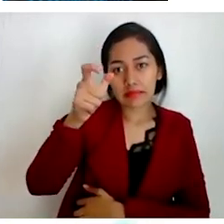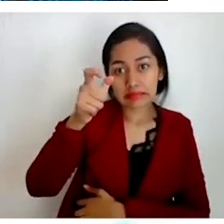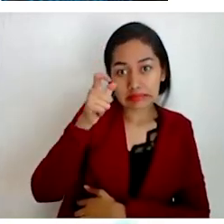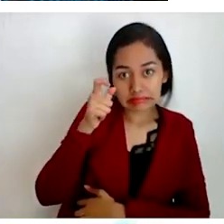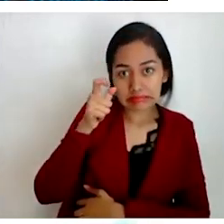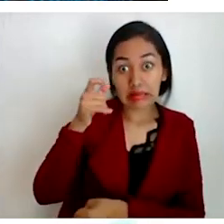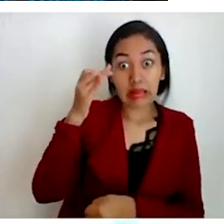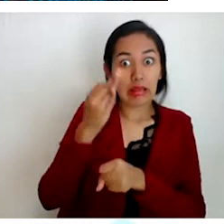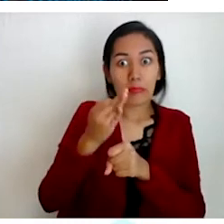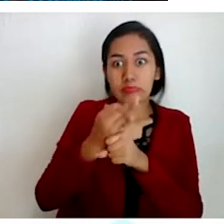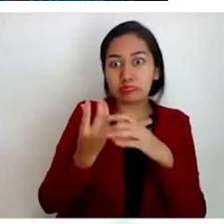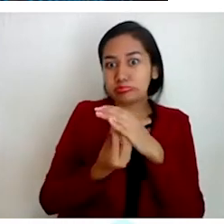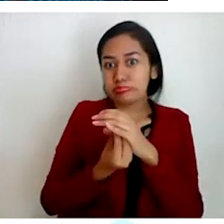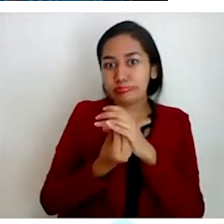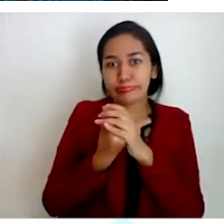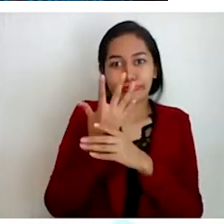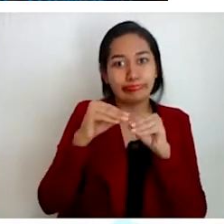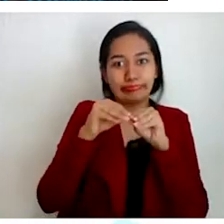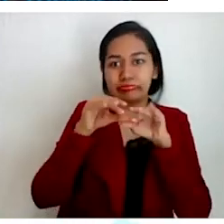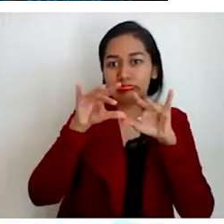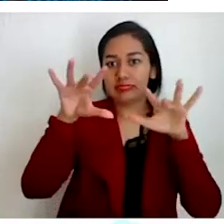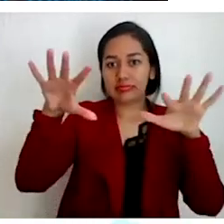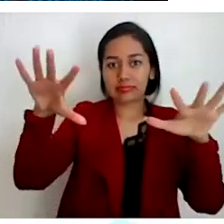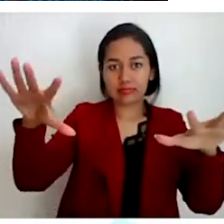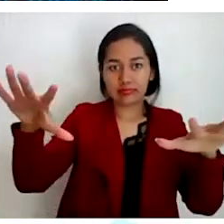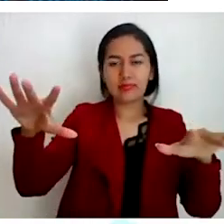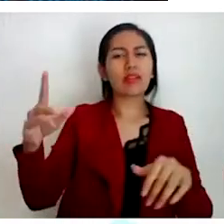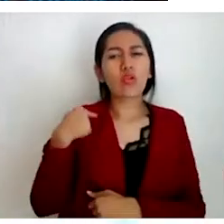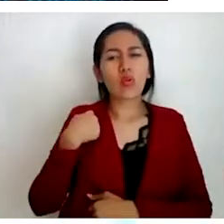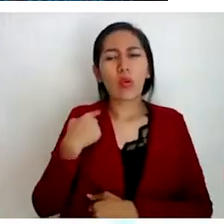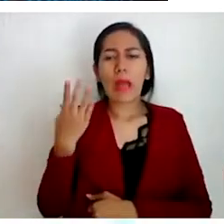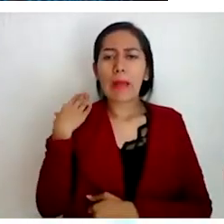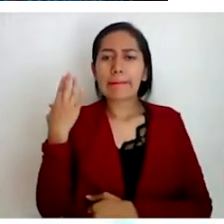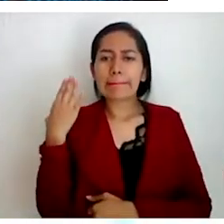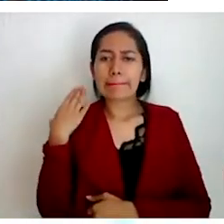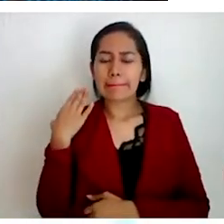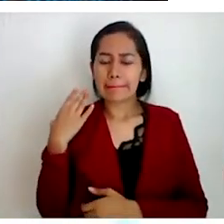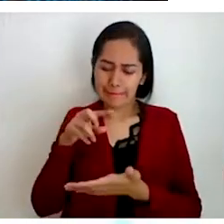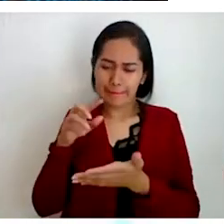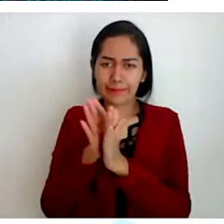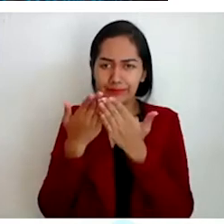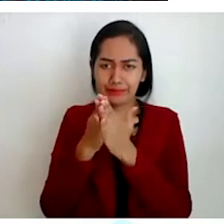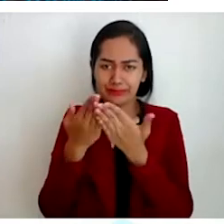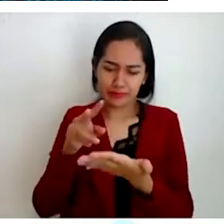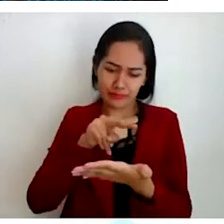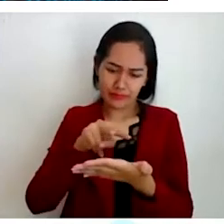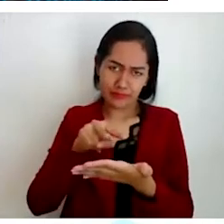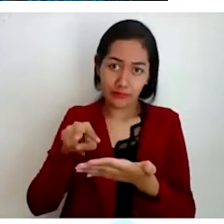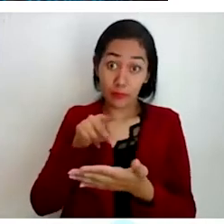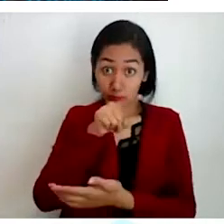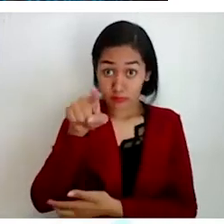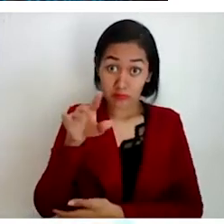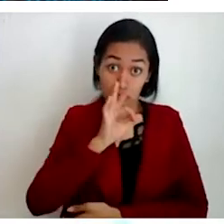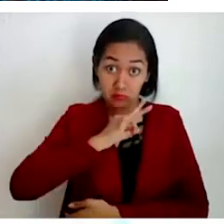nuevos públicos. En una entrevista que acabo de leer de Woody Allen, si quieren lo pueden buscar, acaba de salir este